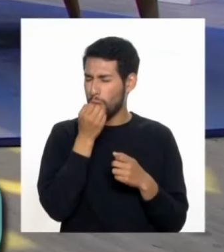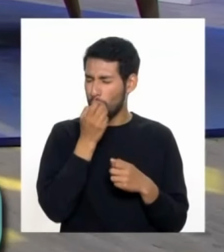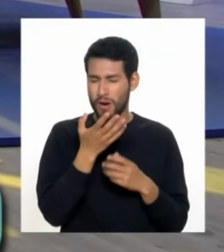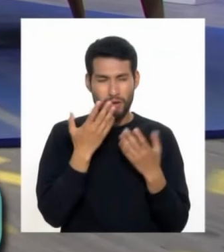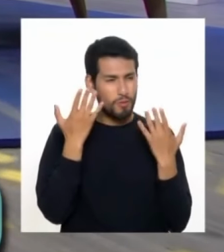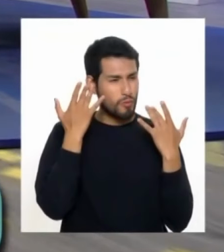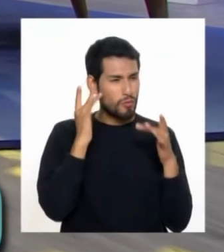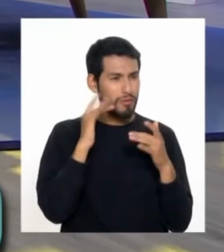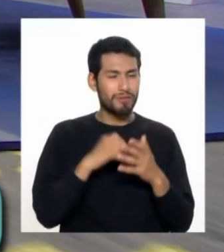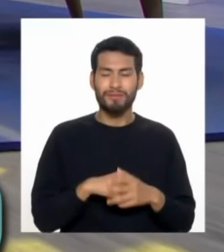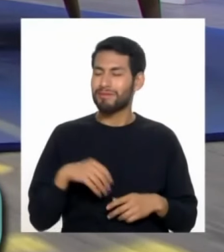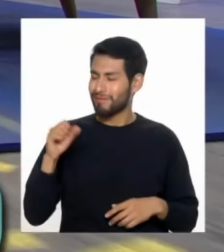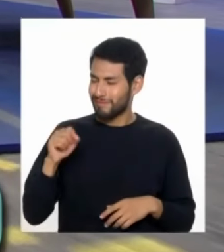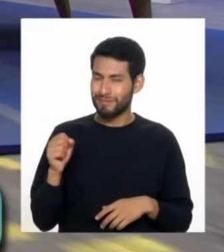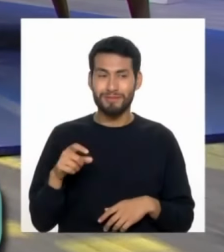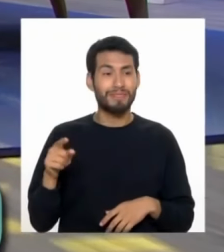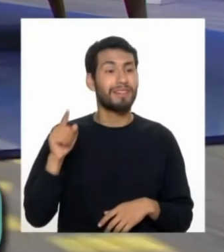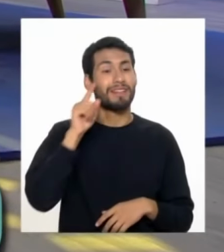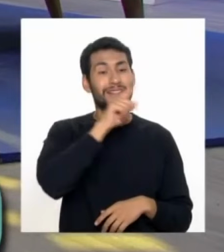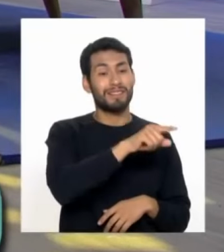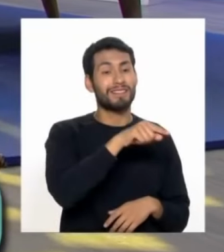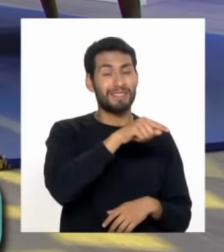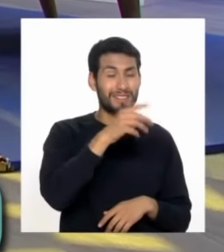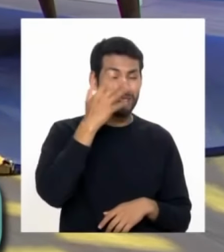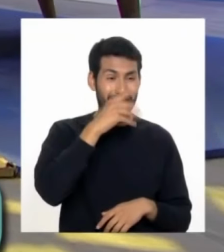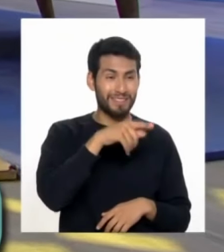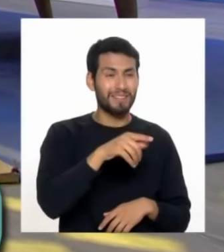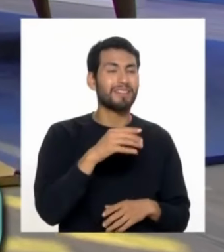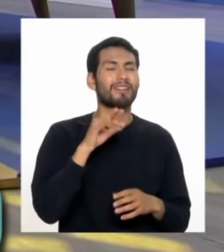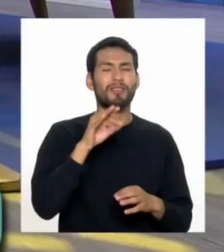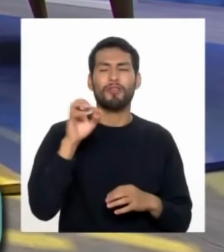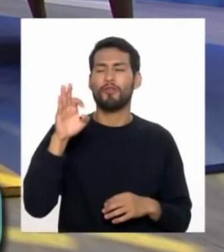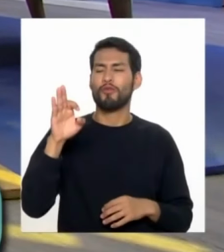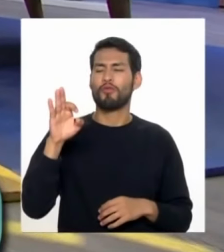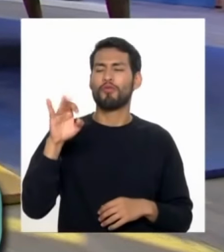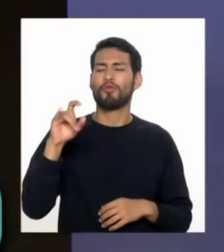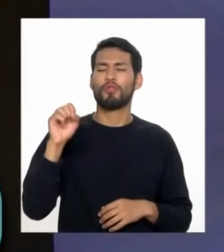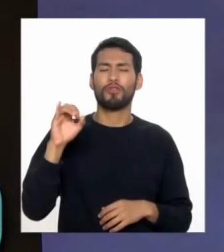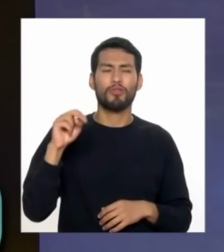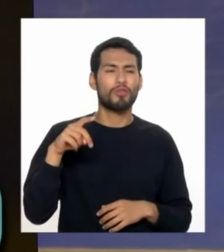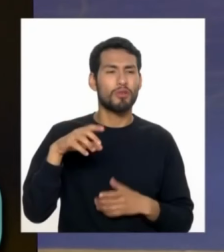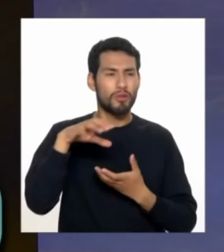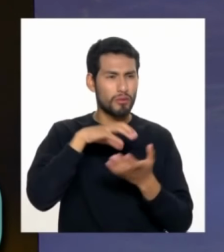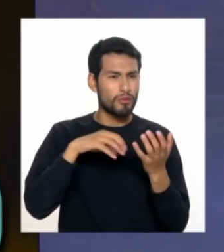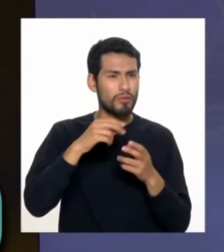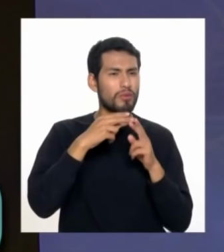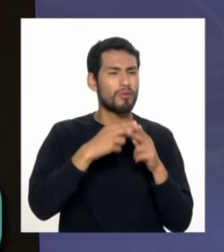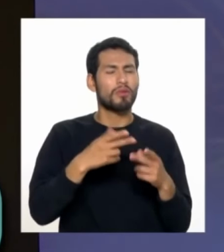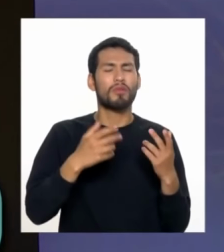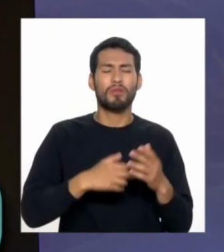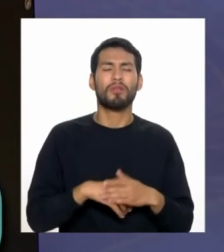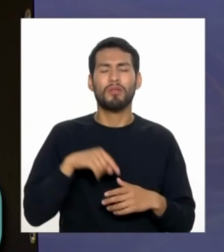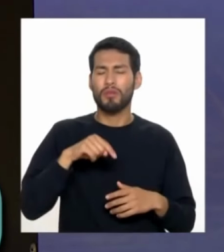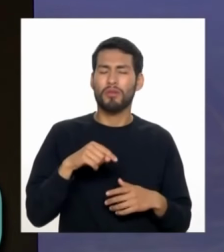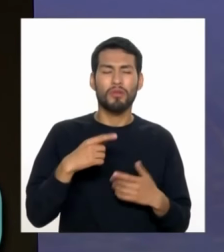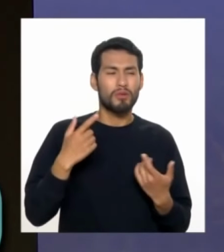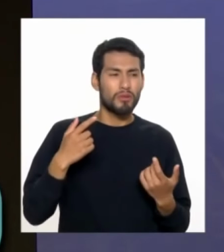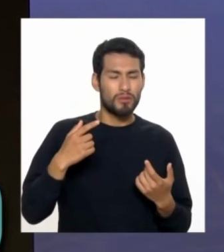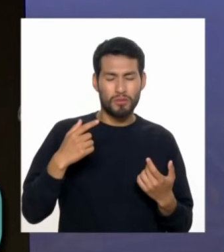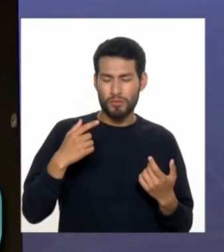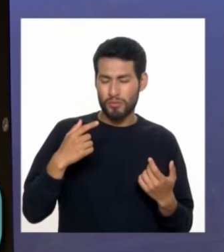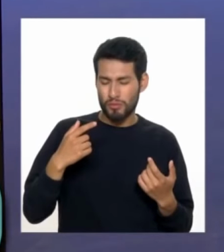alucinante. Y ese cajón que tú ves al lado tuyo es el cajón Fusión, que es un cajón que nosotros lo lanzamos al mercado en vista de